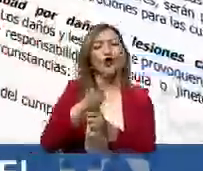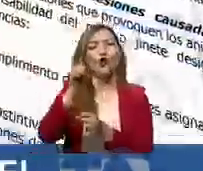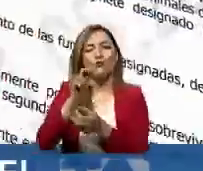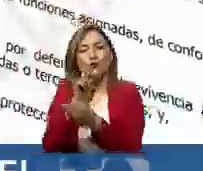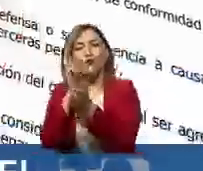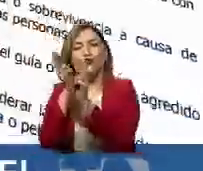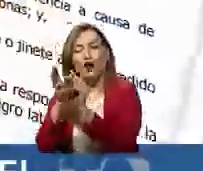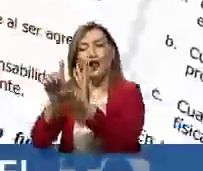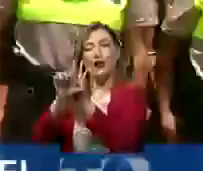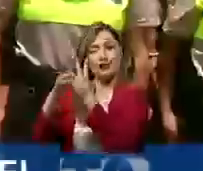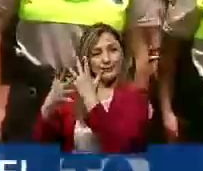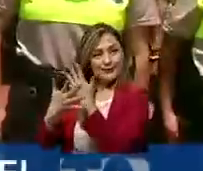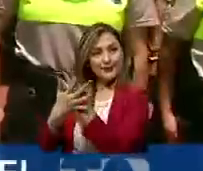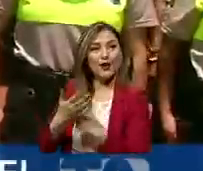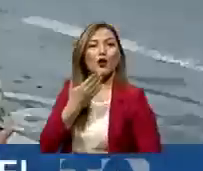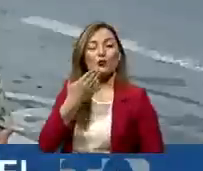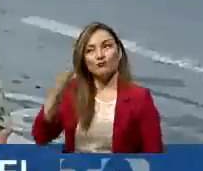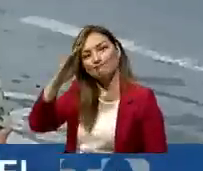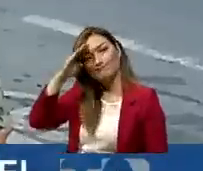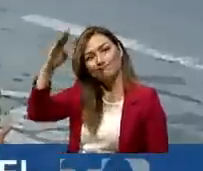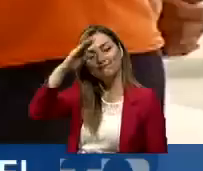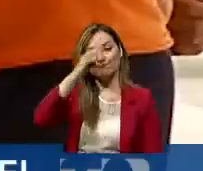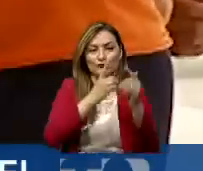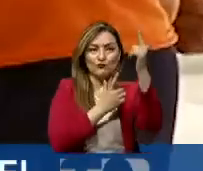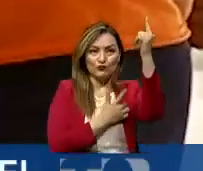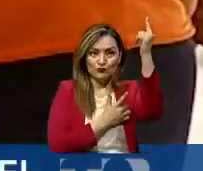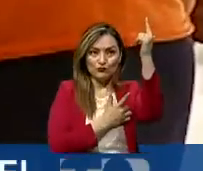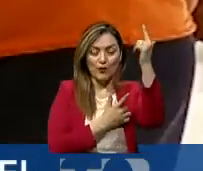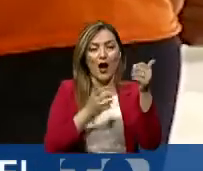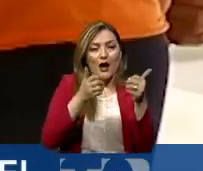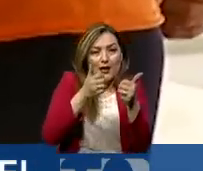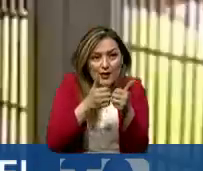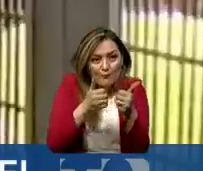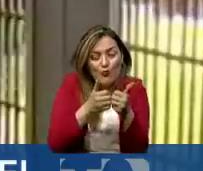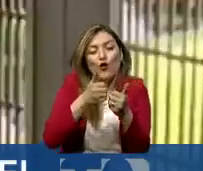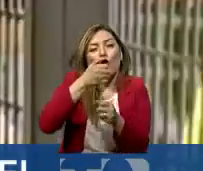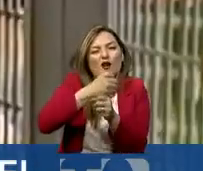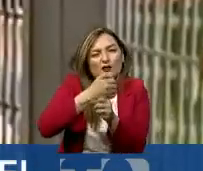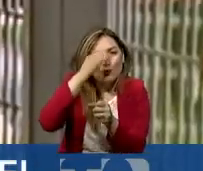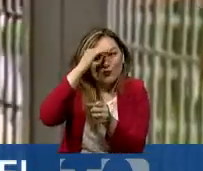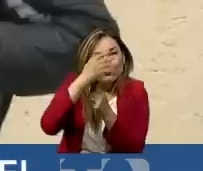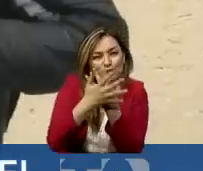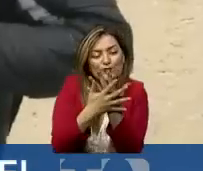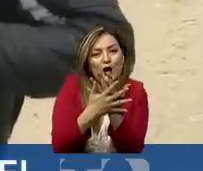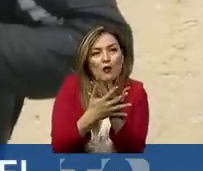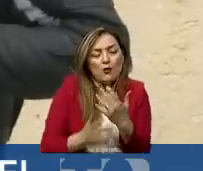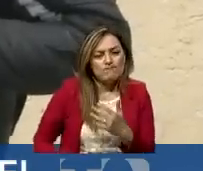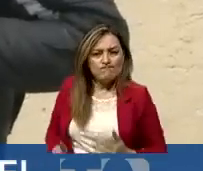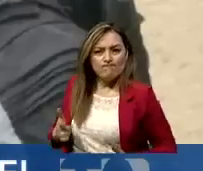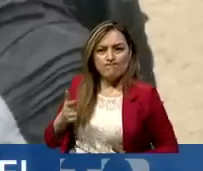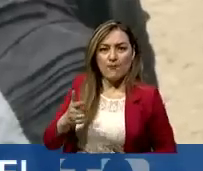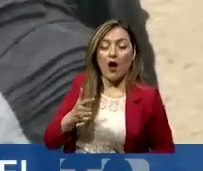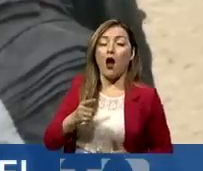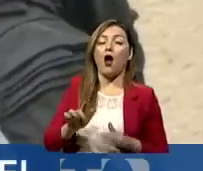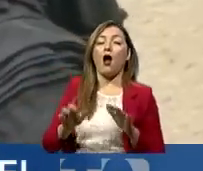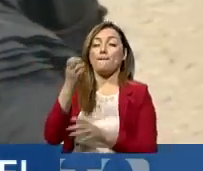Penal, se enfoca en cómo la policía, Fuerzas Armadas y el Cuerpo de Vigilancia Penitenciaria podrán hacer uso legítimo de la fuerza en